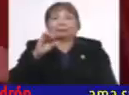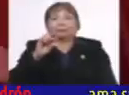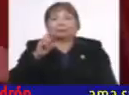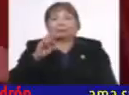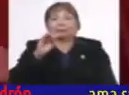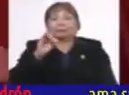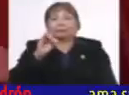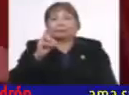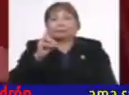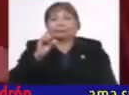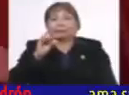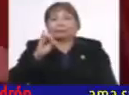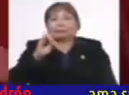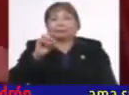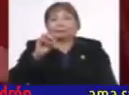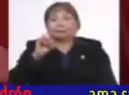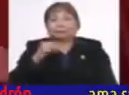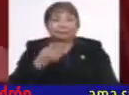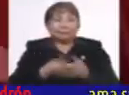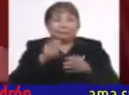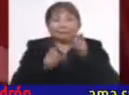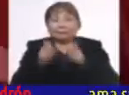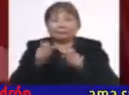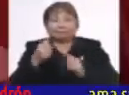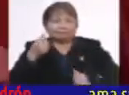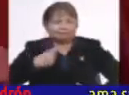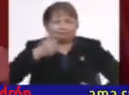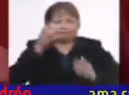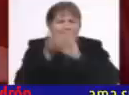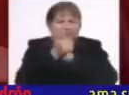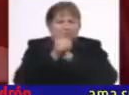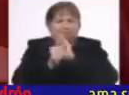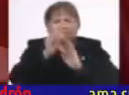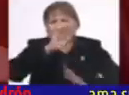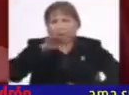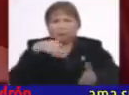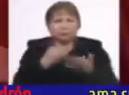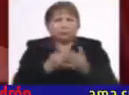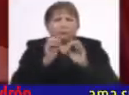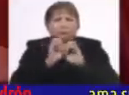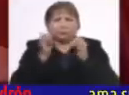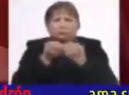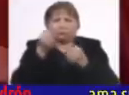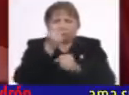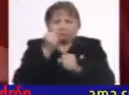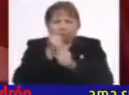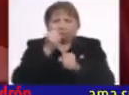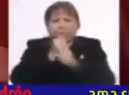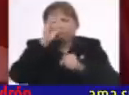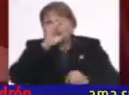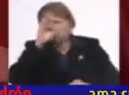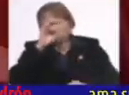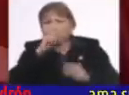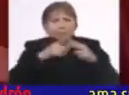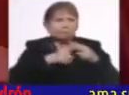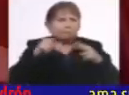digimin para que las personas los oficiales más capacitados con todos sus equipos trabajen para la búsqueda de los